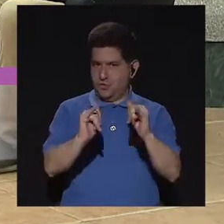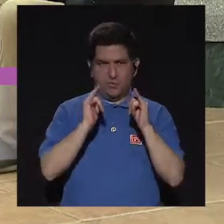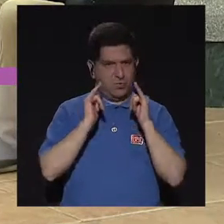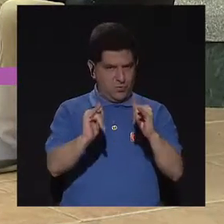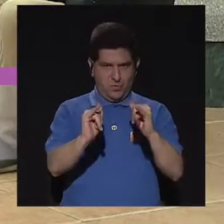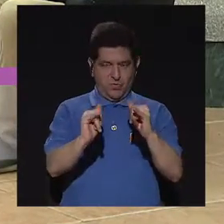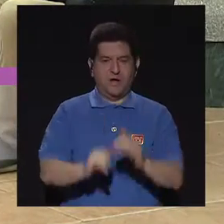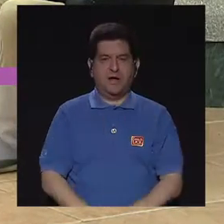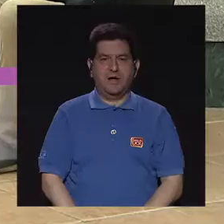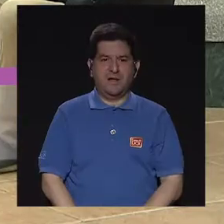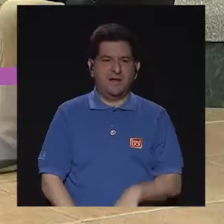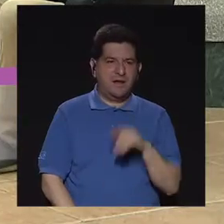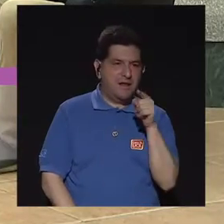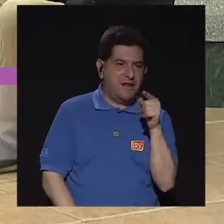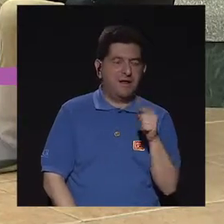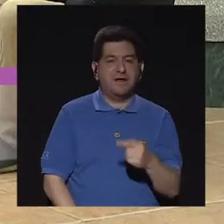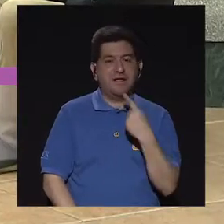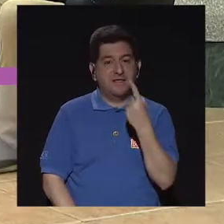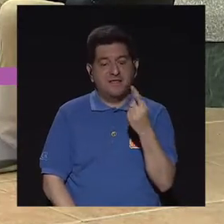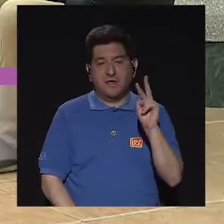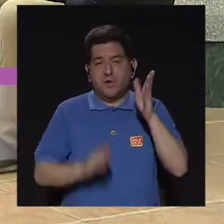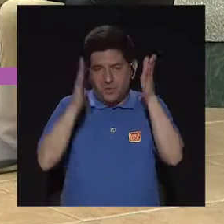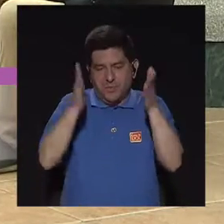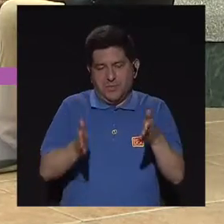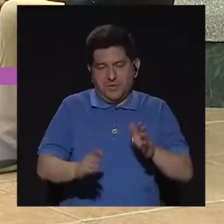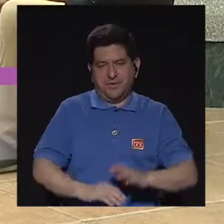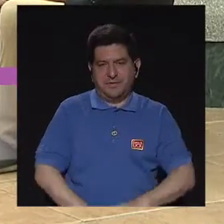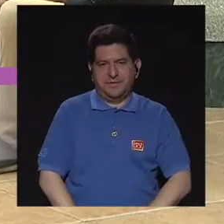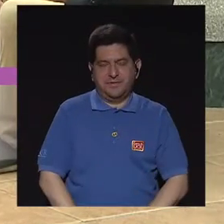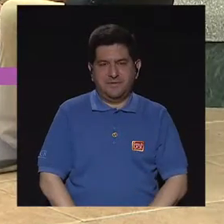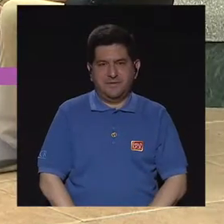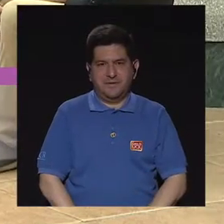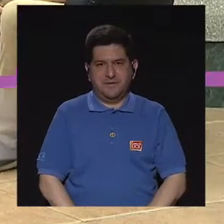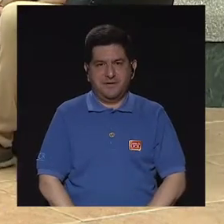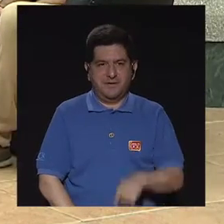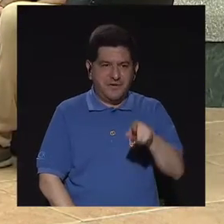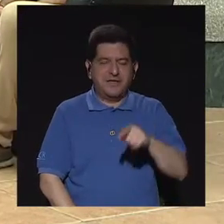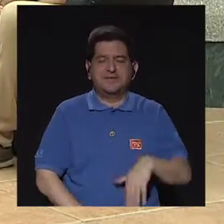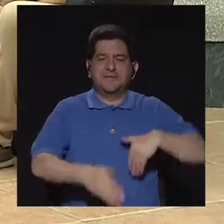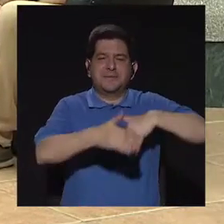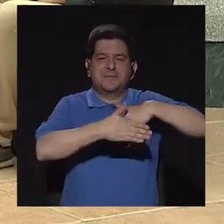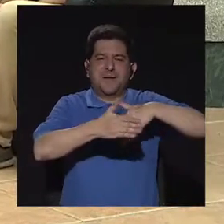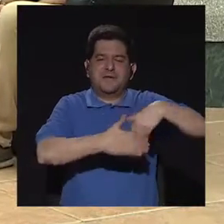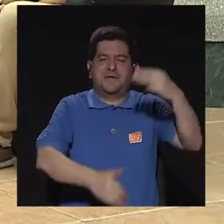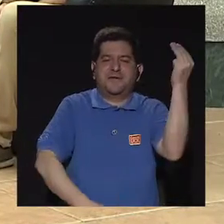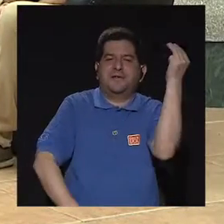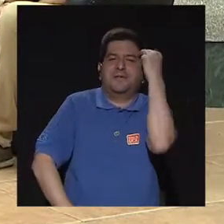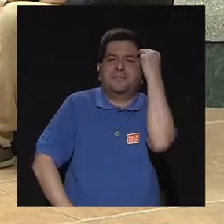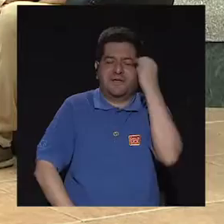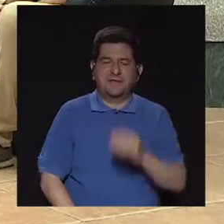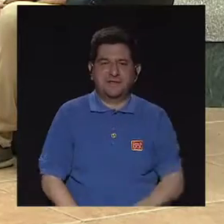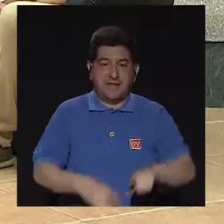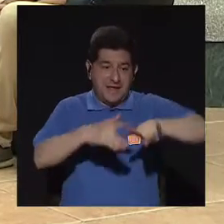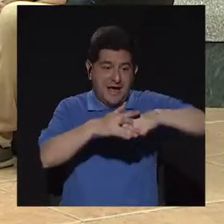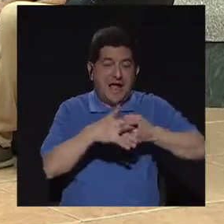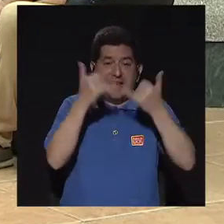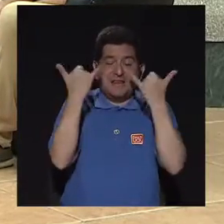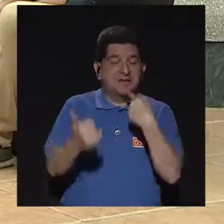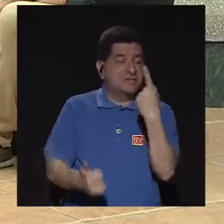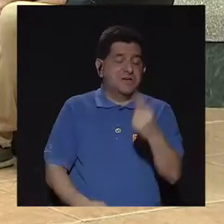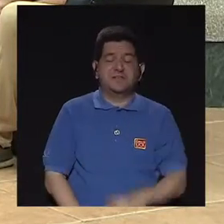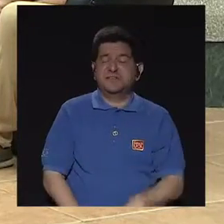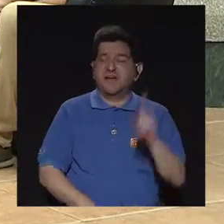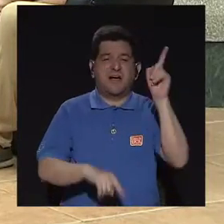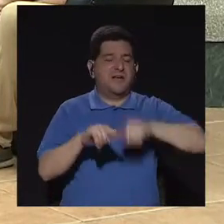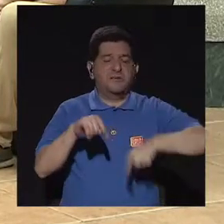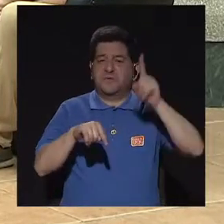iguales, las ponen, como decía mi compañero, que como una barrera mental. Entonces tratan como de justificar desde un principio por